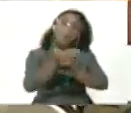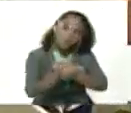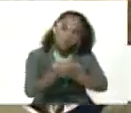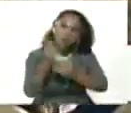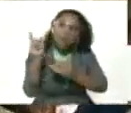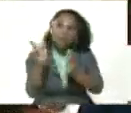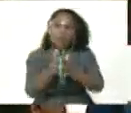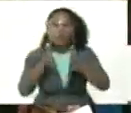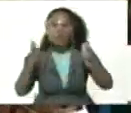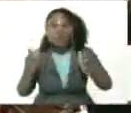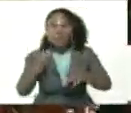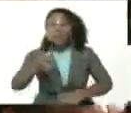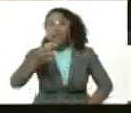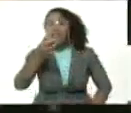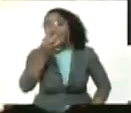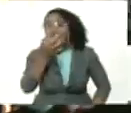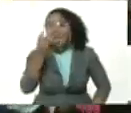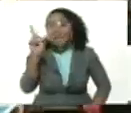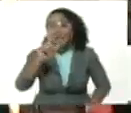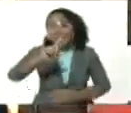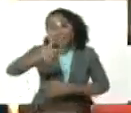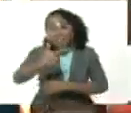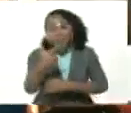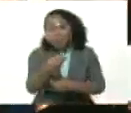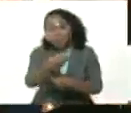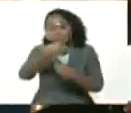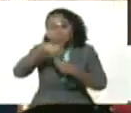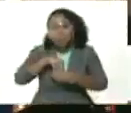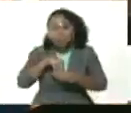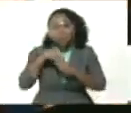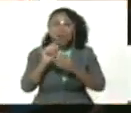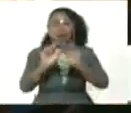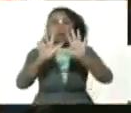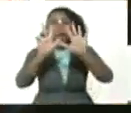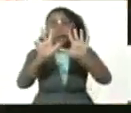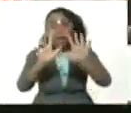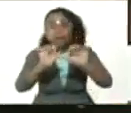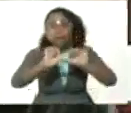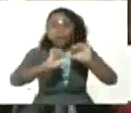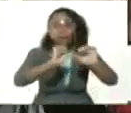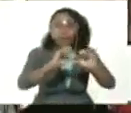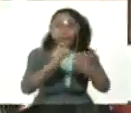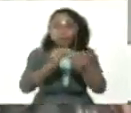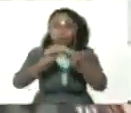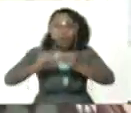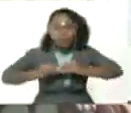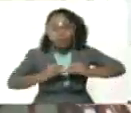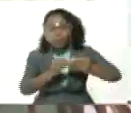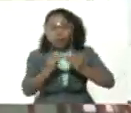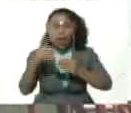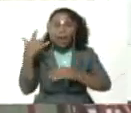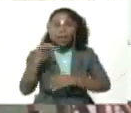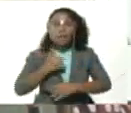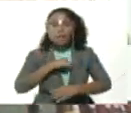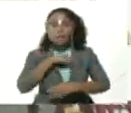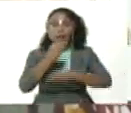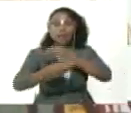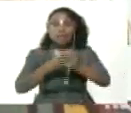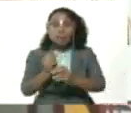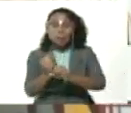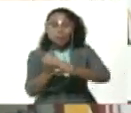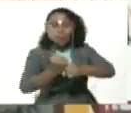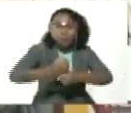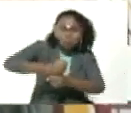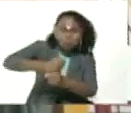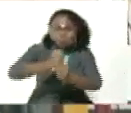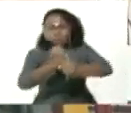este gran silo verde está dividido internamente entre 8 silos y aquí nosotros hacemos nuestra mezcla entre